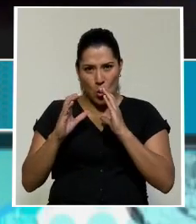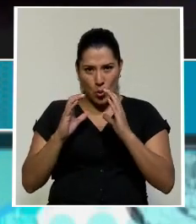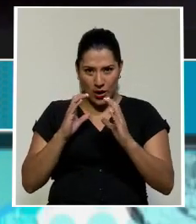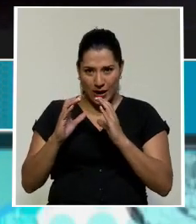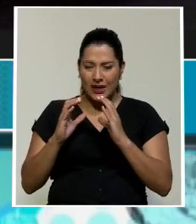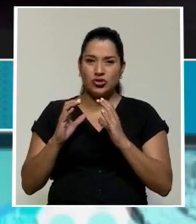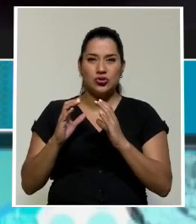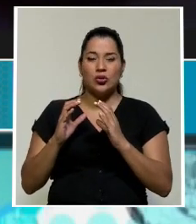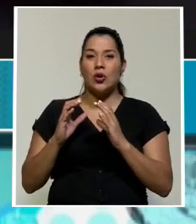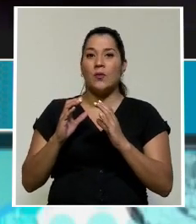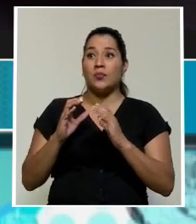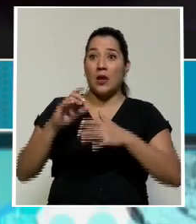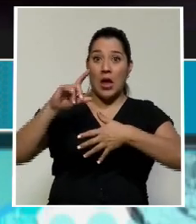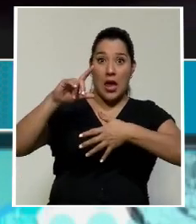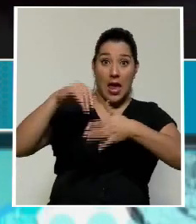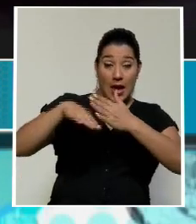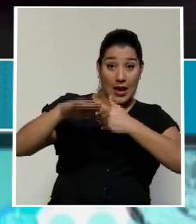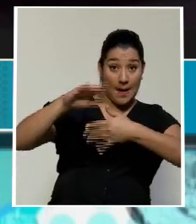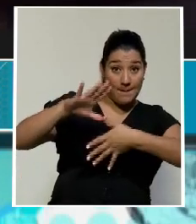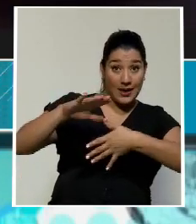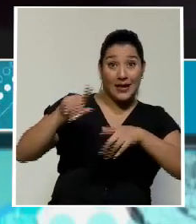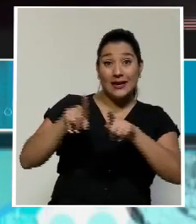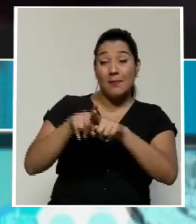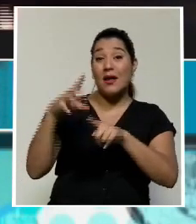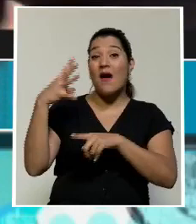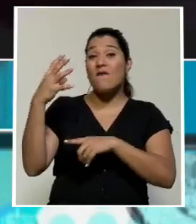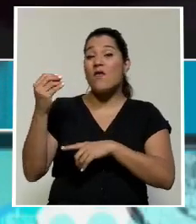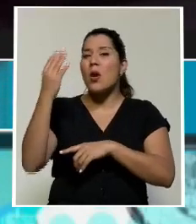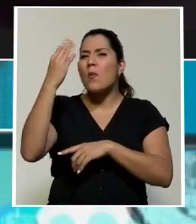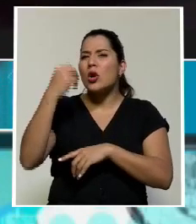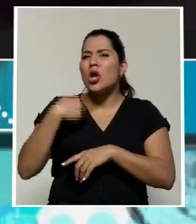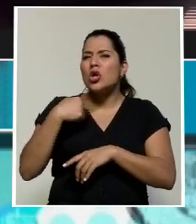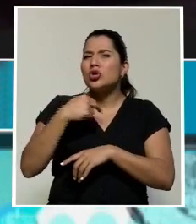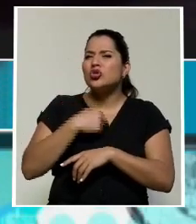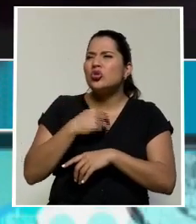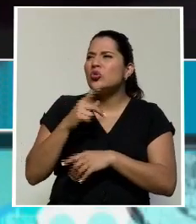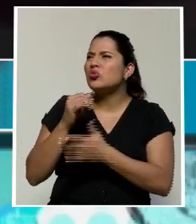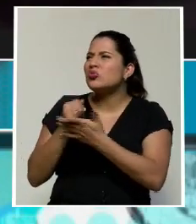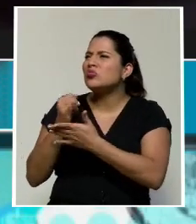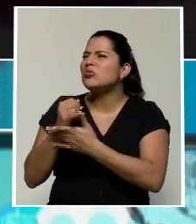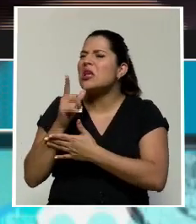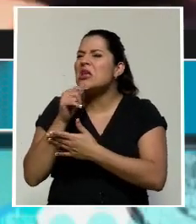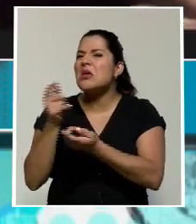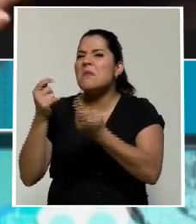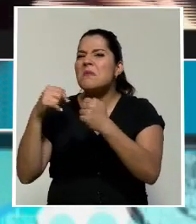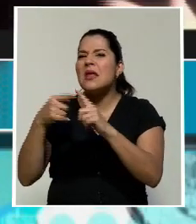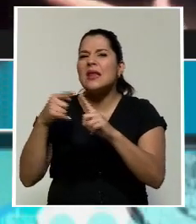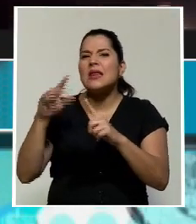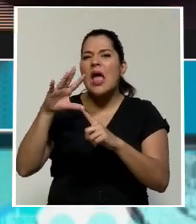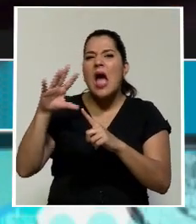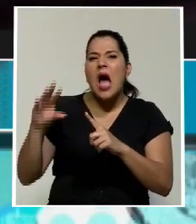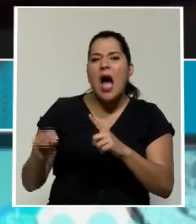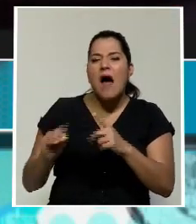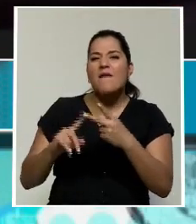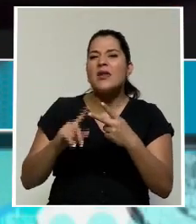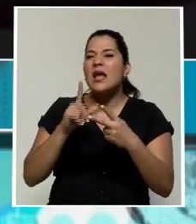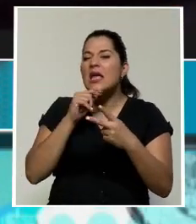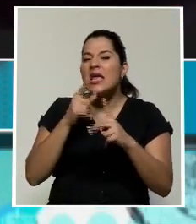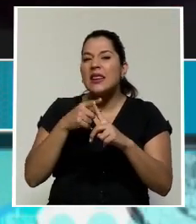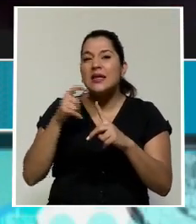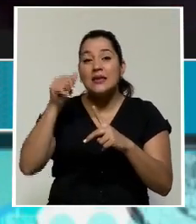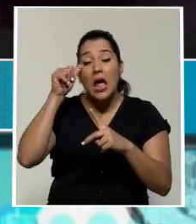del continente, porque la migración nos llevaba a ir a investigar quién venía de África, quién venía de Asia, y a asociarnos con medios de